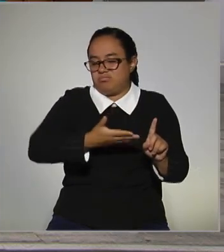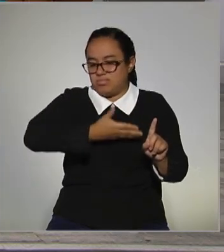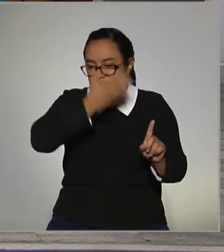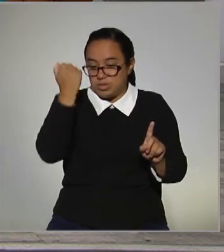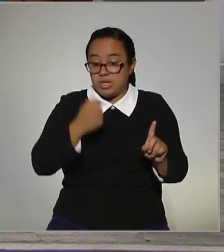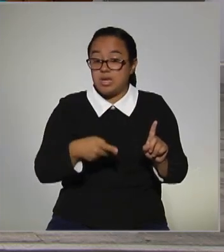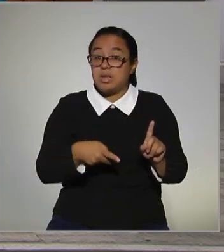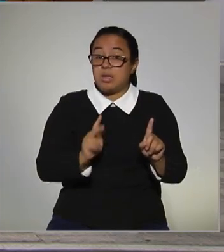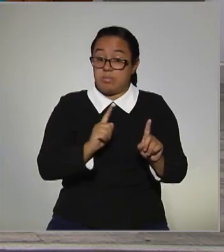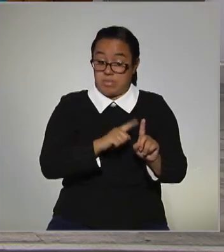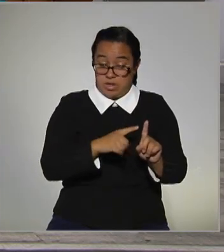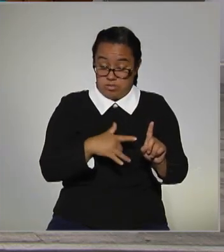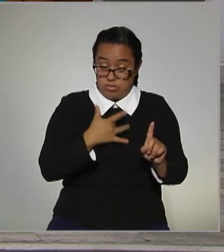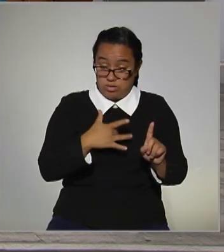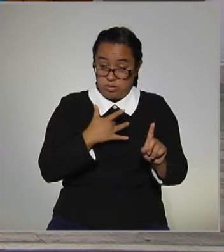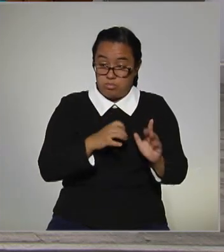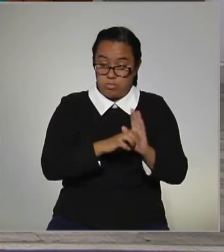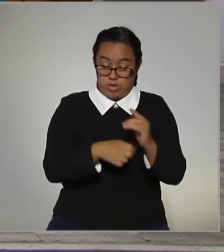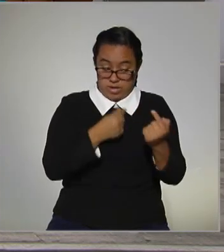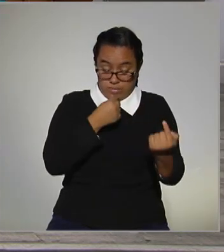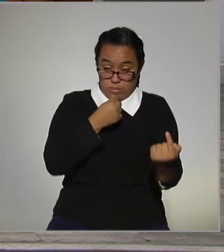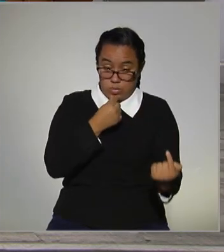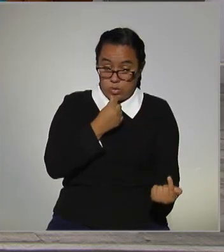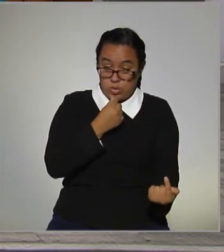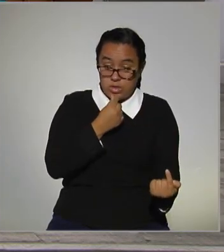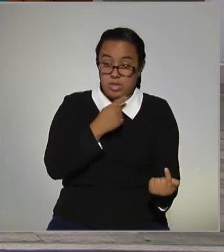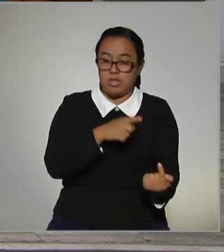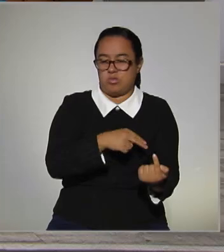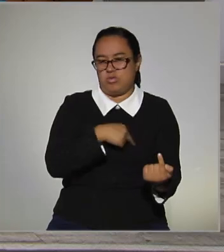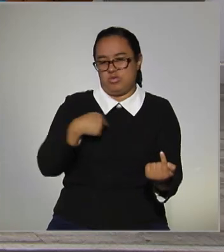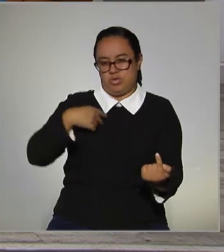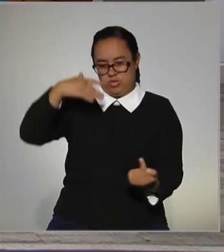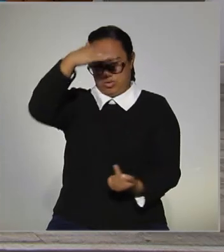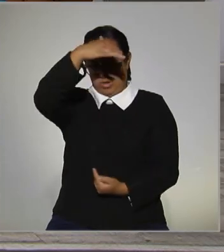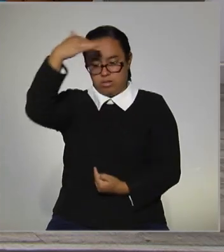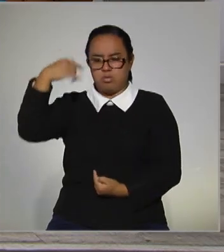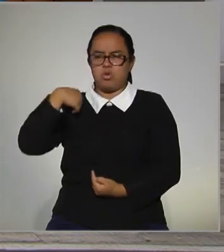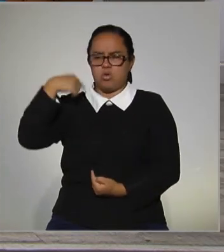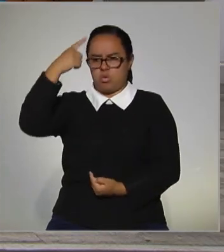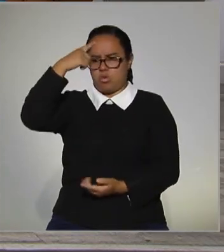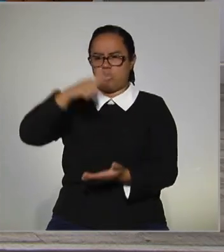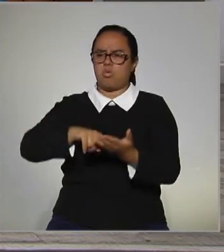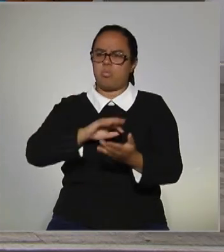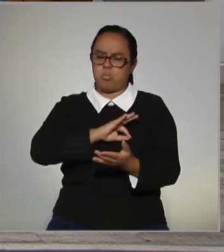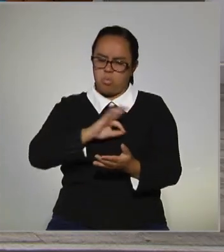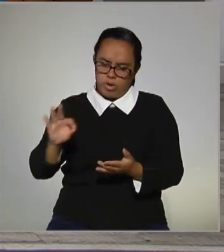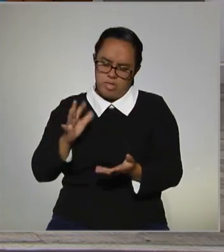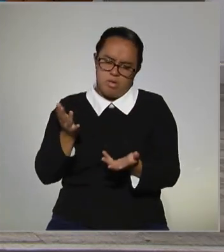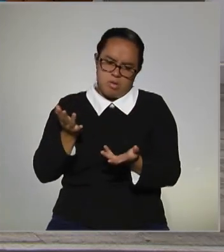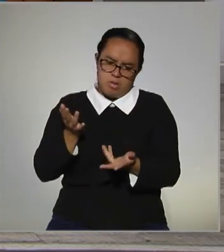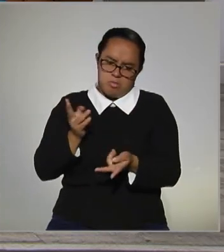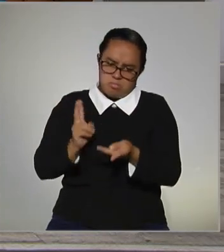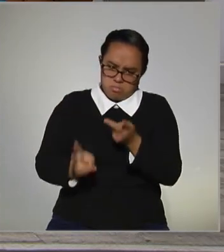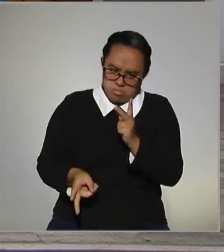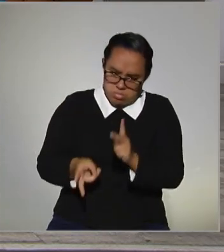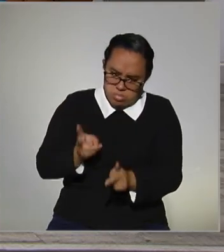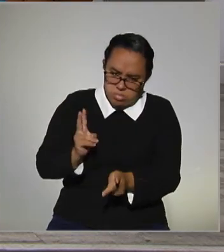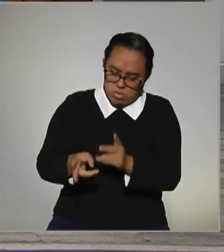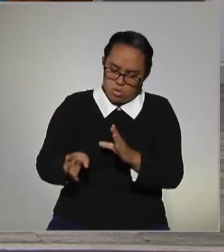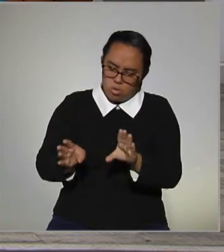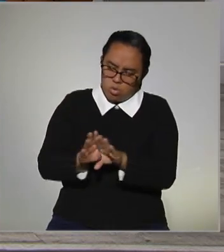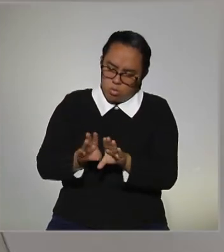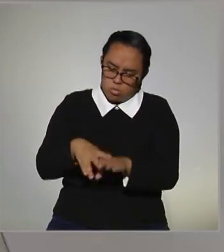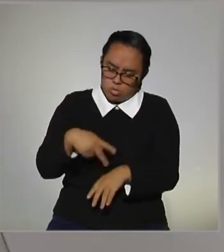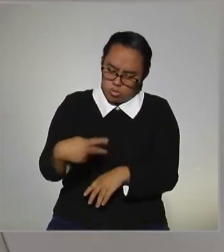la manifestación de eso, cuando un niño, nosotros adultos creemos que podemos con palabras medio poner a palabrar